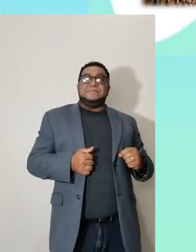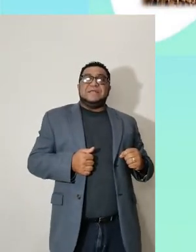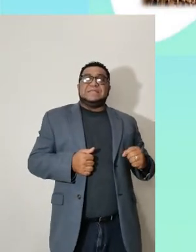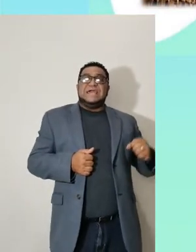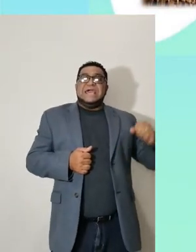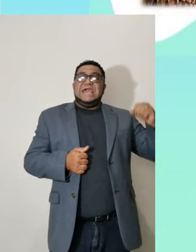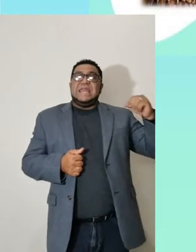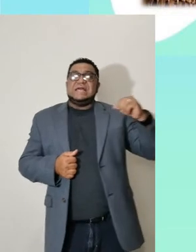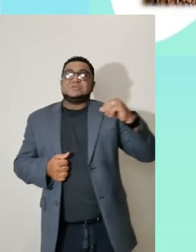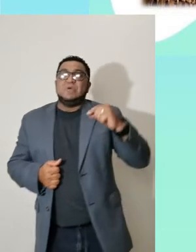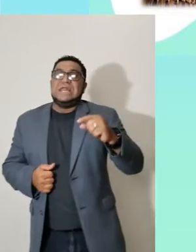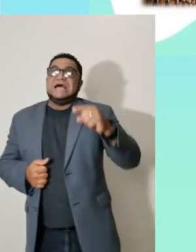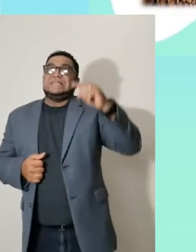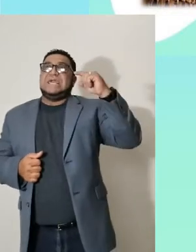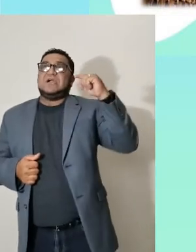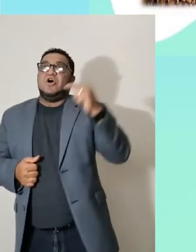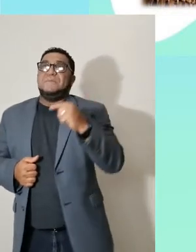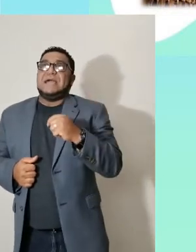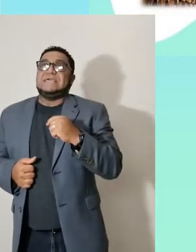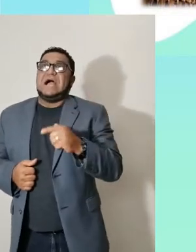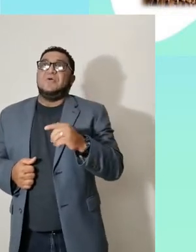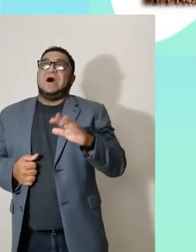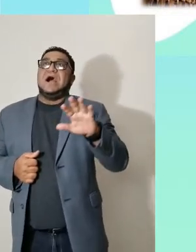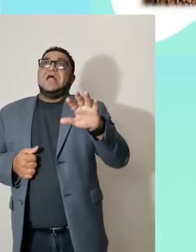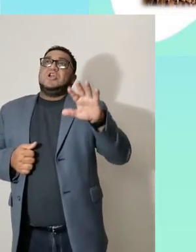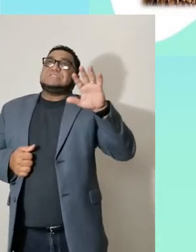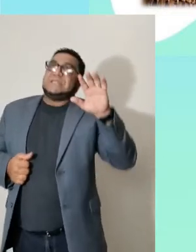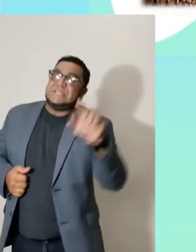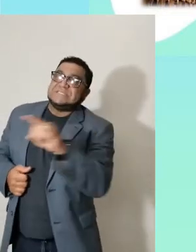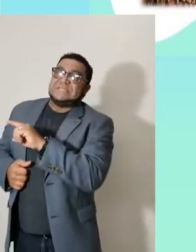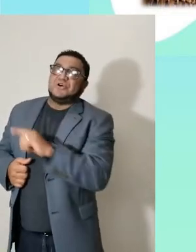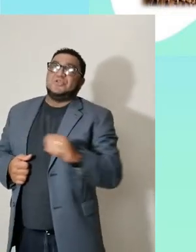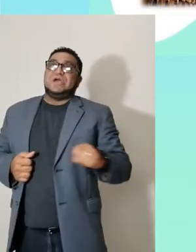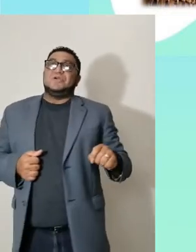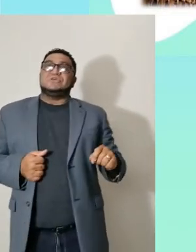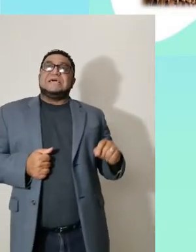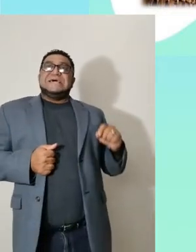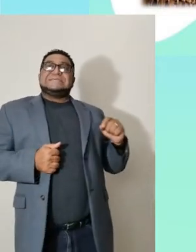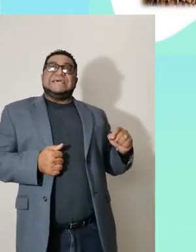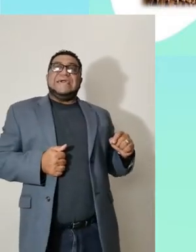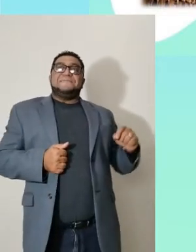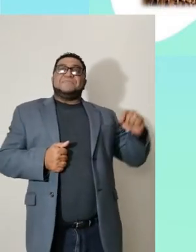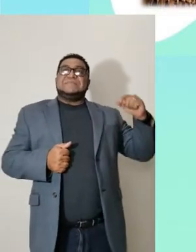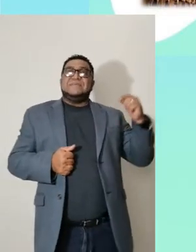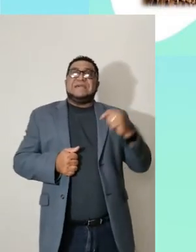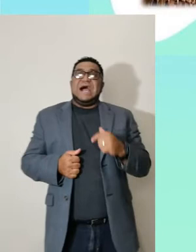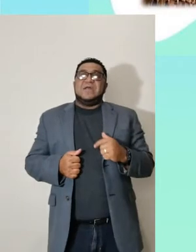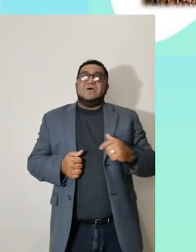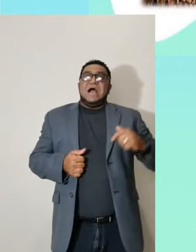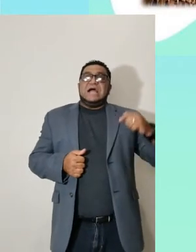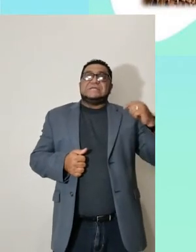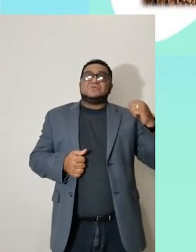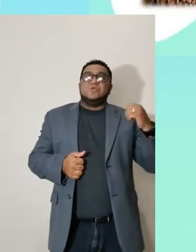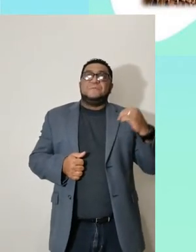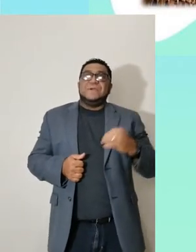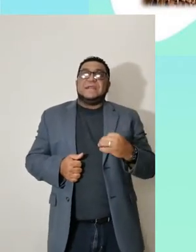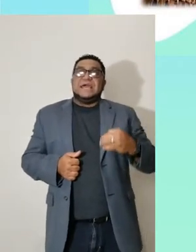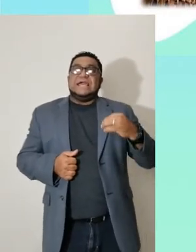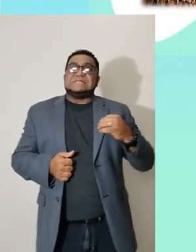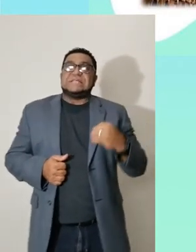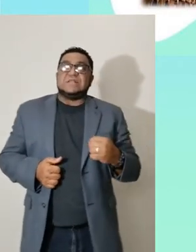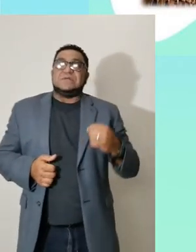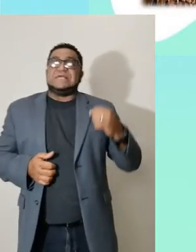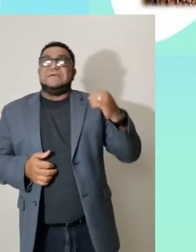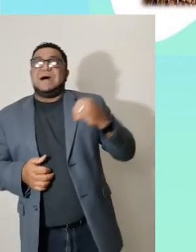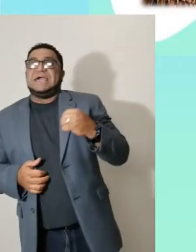especialmente en la escuela de comayagua los artistas hondureños se dedicaron a esculpir